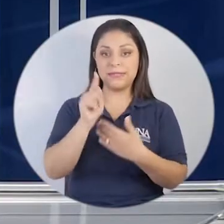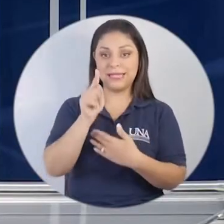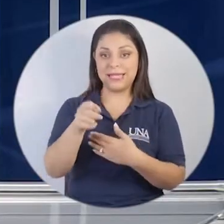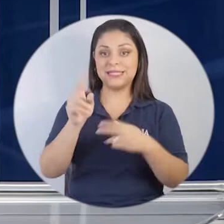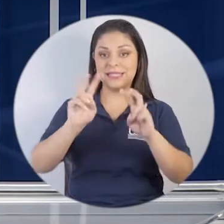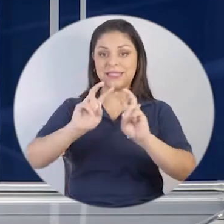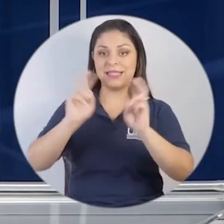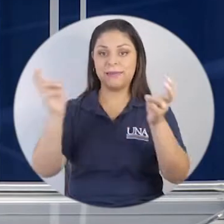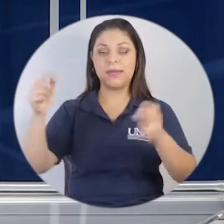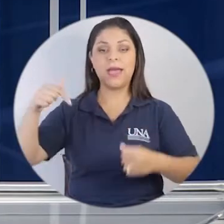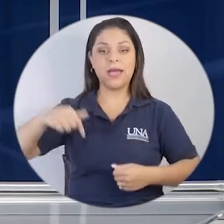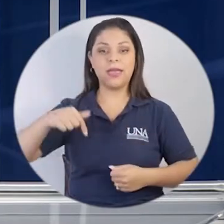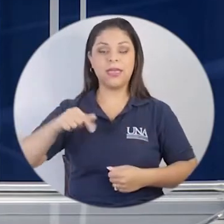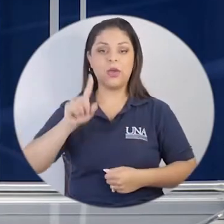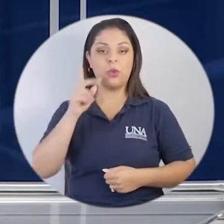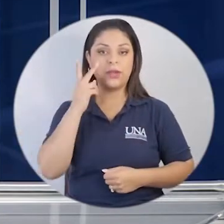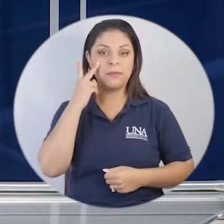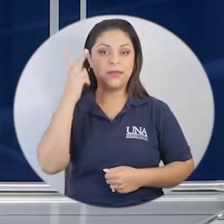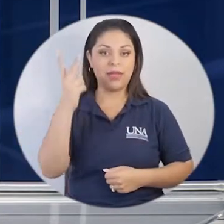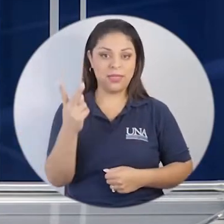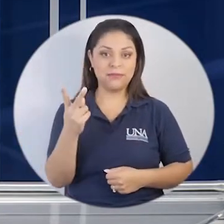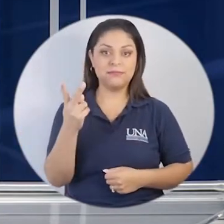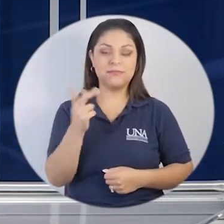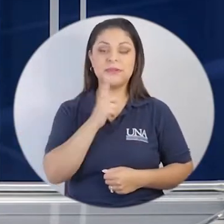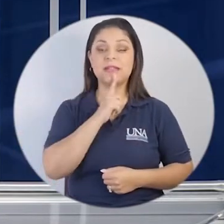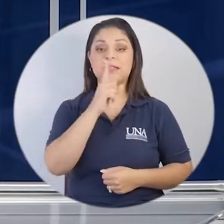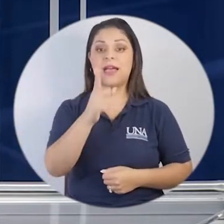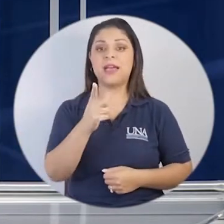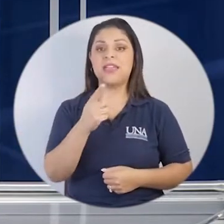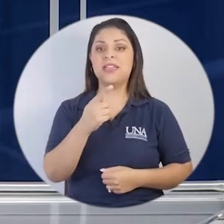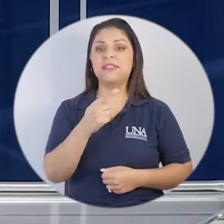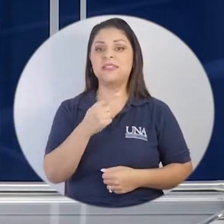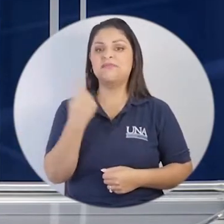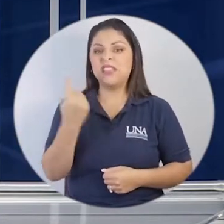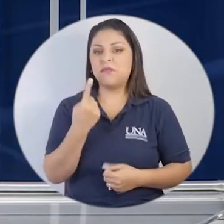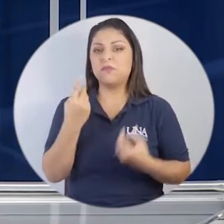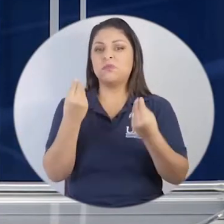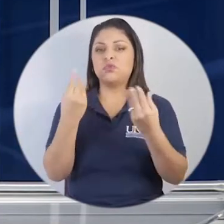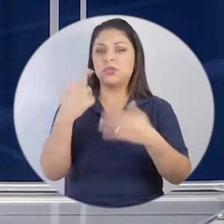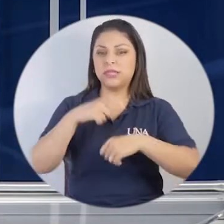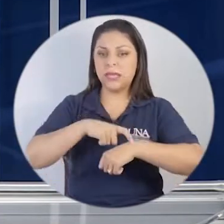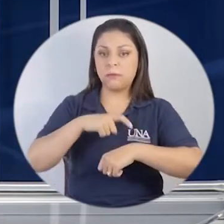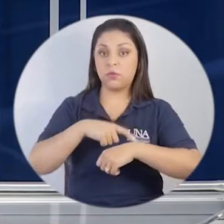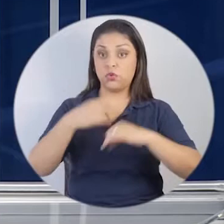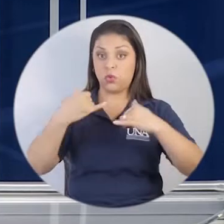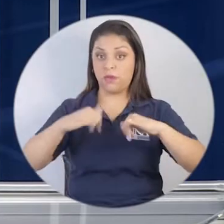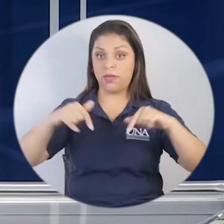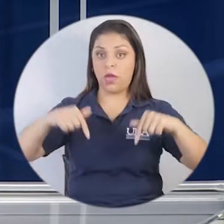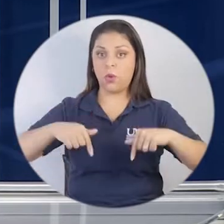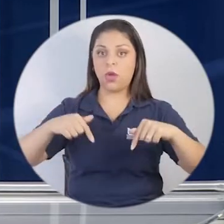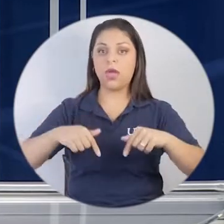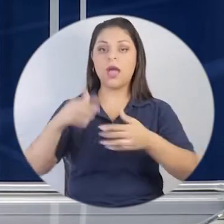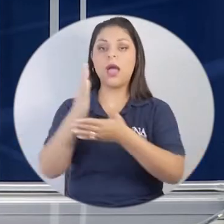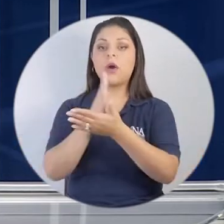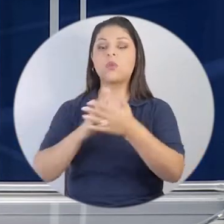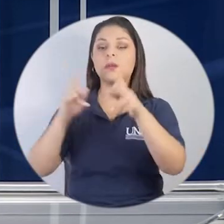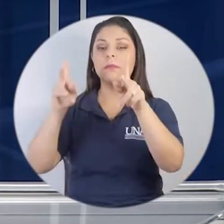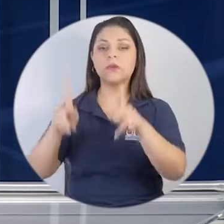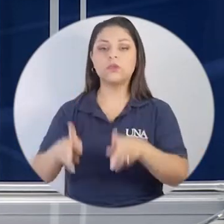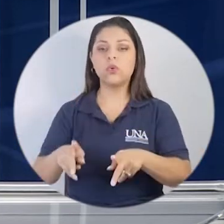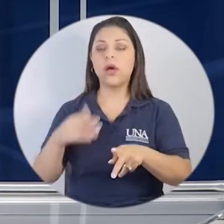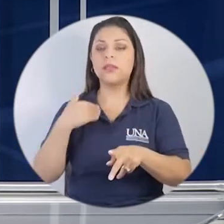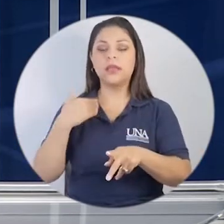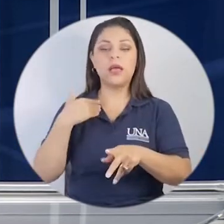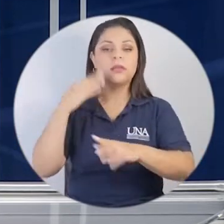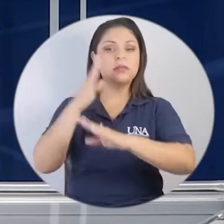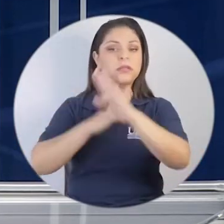siempre nos hablan de eso, de que durante mucho tiempo y todavía tal vez aún hoy, ¿verdad? Una persona que tuviera alguna discapacidad, la que